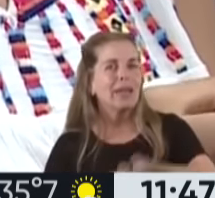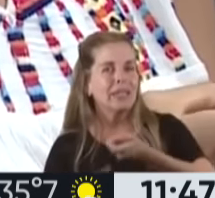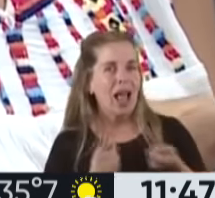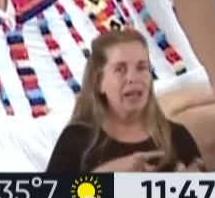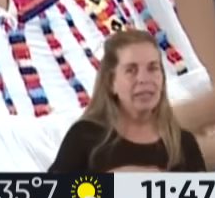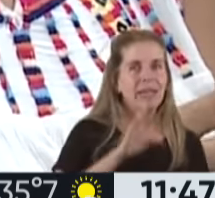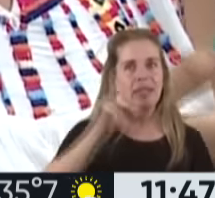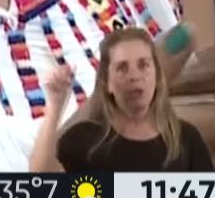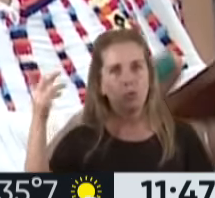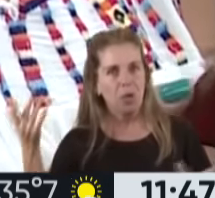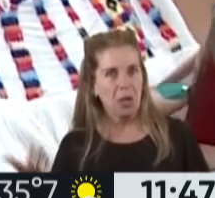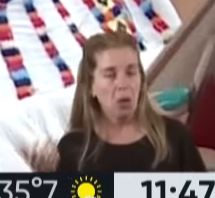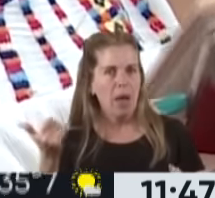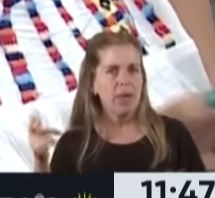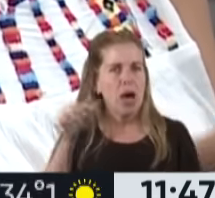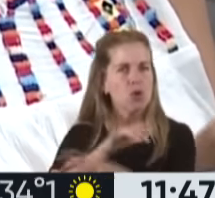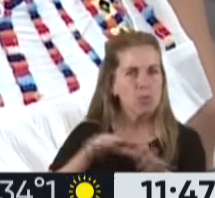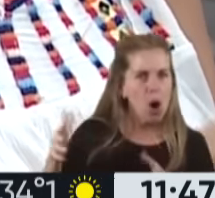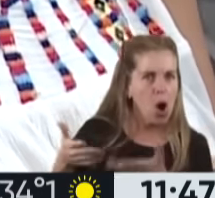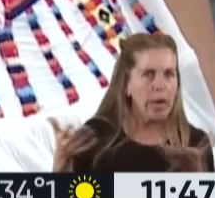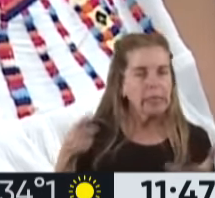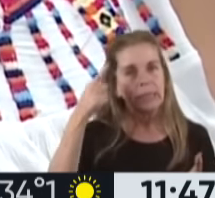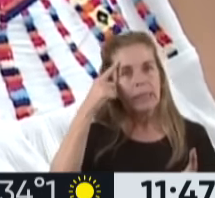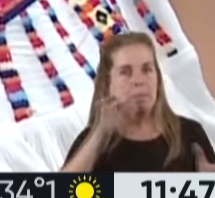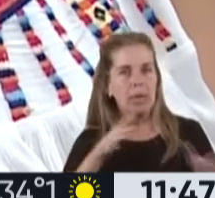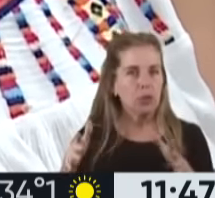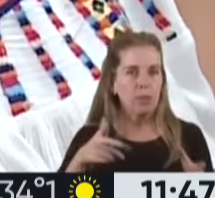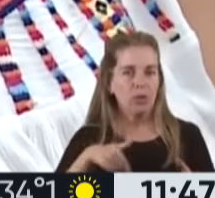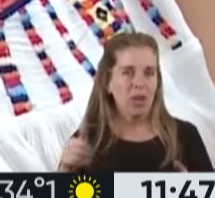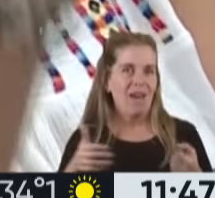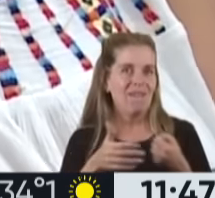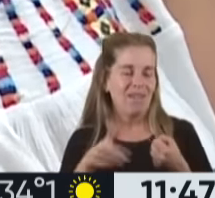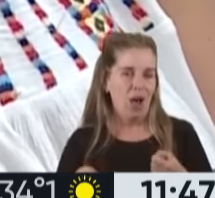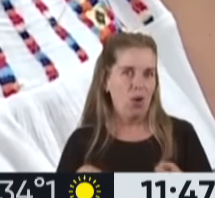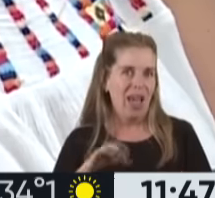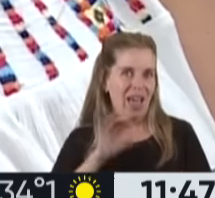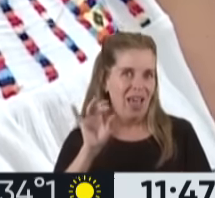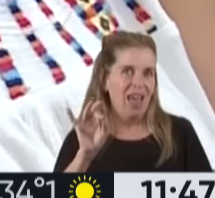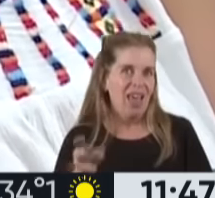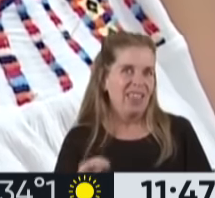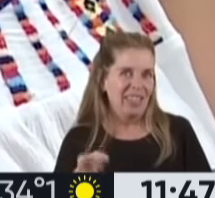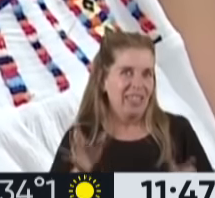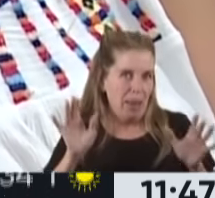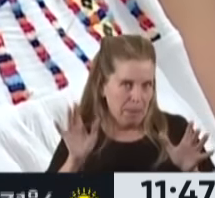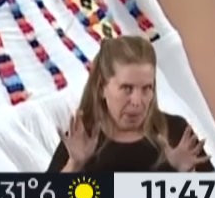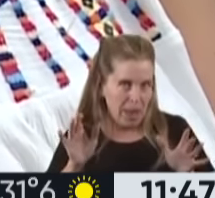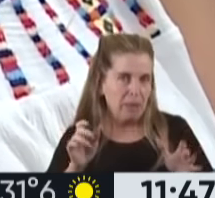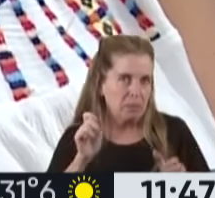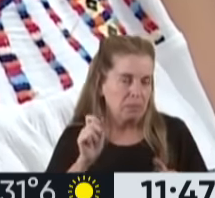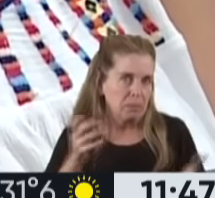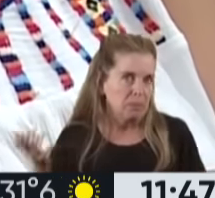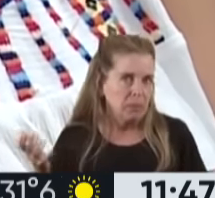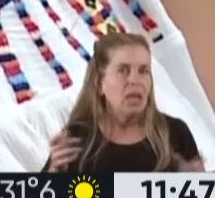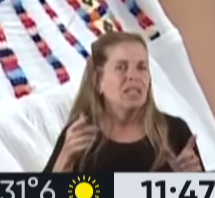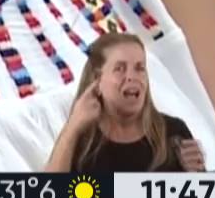Se esperaba, al menos los trascendidos decían que para fin de año se podía llegar a concretar la firma, más allá de lo que fue el